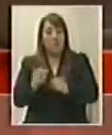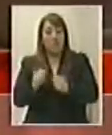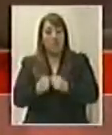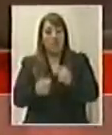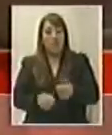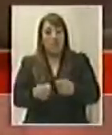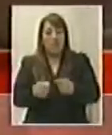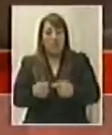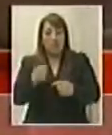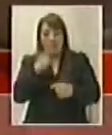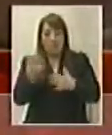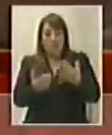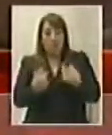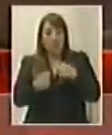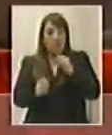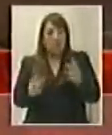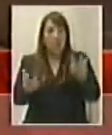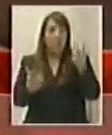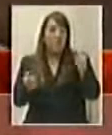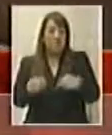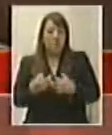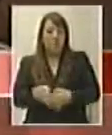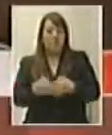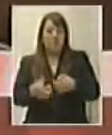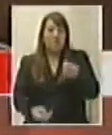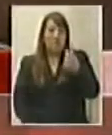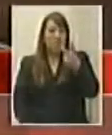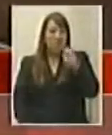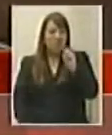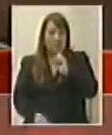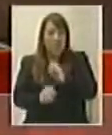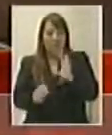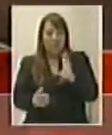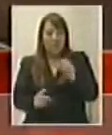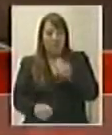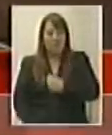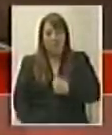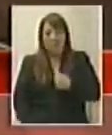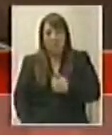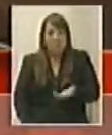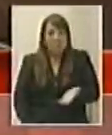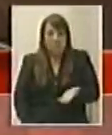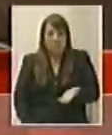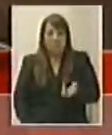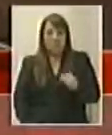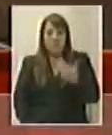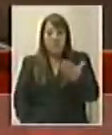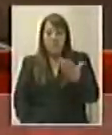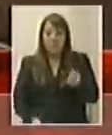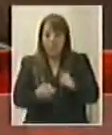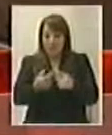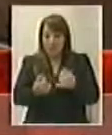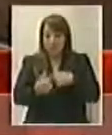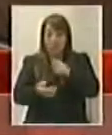Agricultura y de Medio Ambiente. Ha pasado ya cerca de 20 días y lamentablemente este pedido,